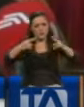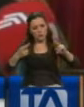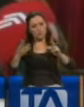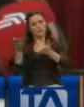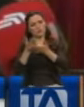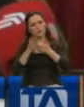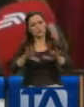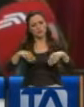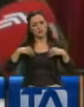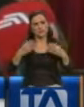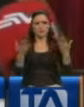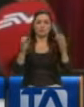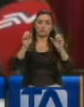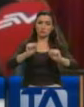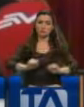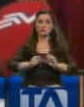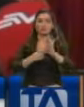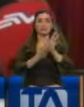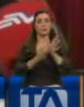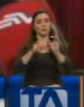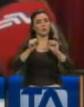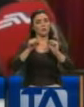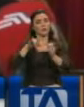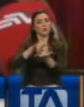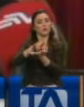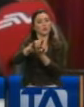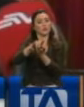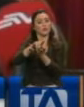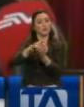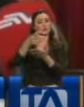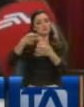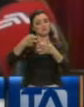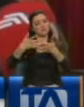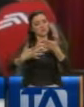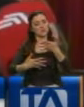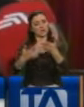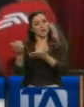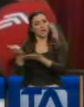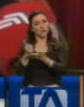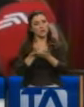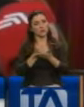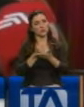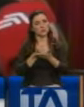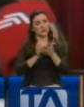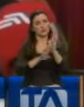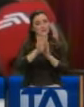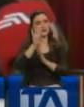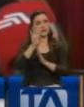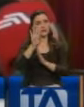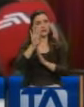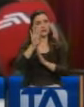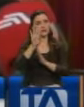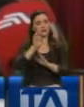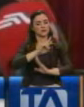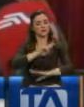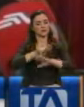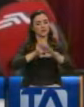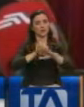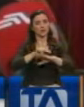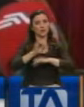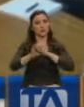para asumir la posibilidad de tener un aeropuerto de estas características que sirva para el desarrollo nacional